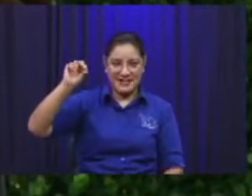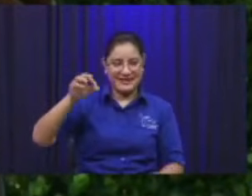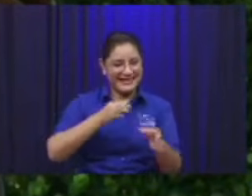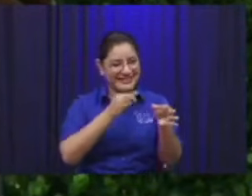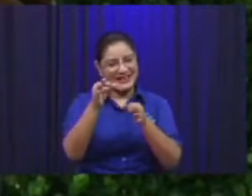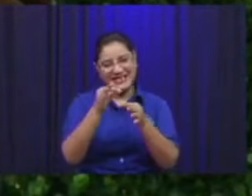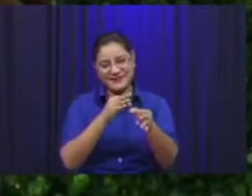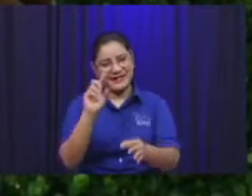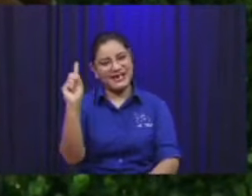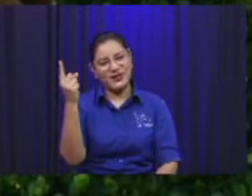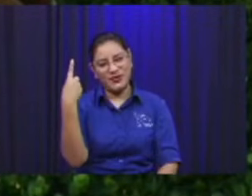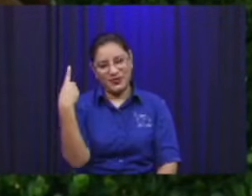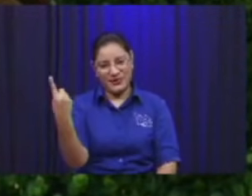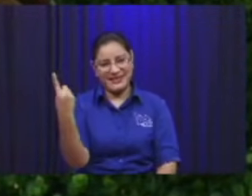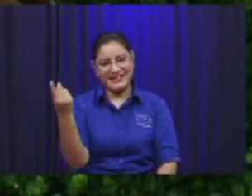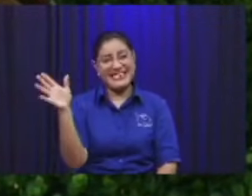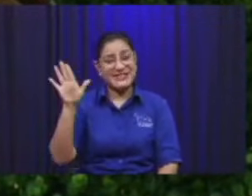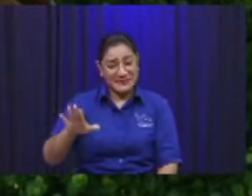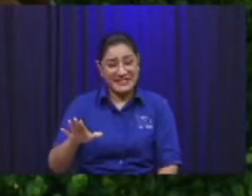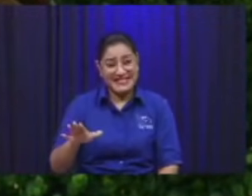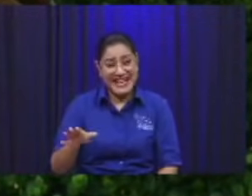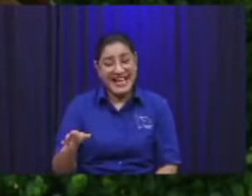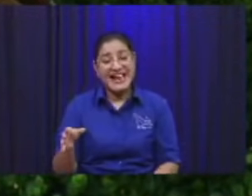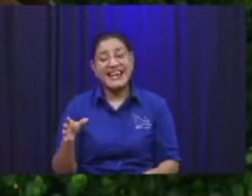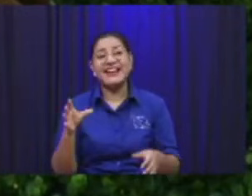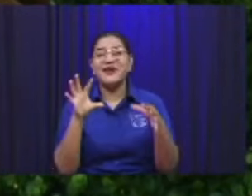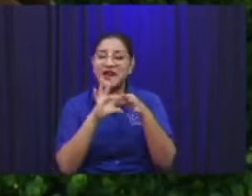después todo lo que pasó con el anillo